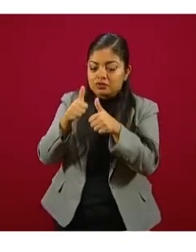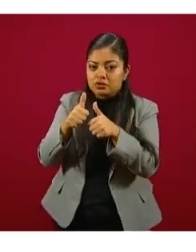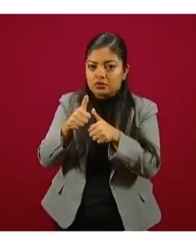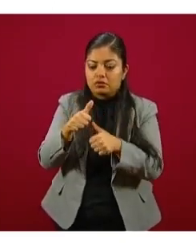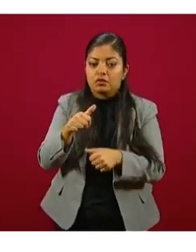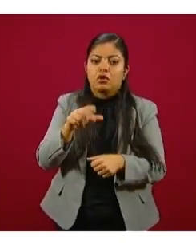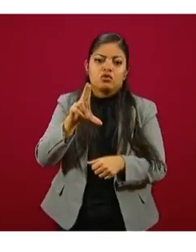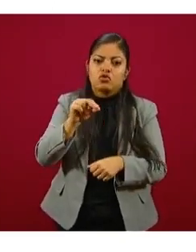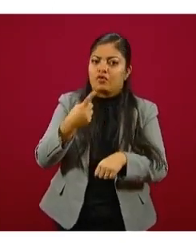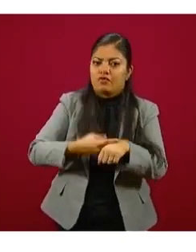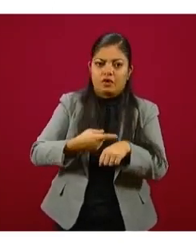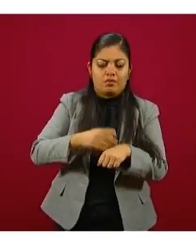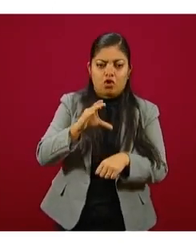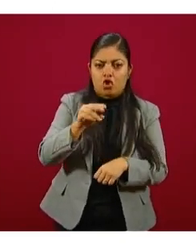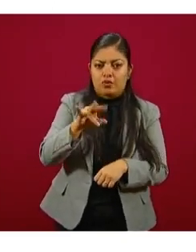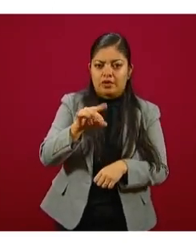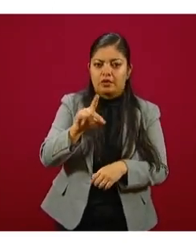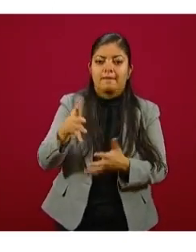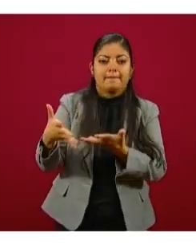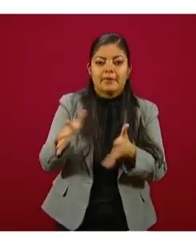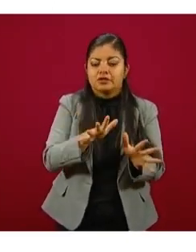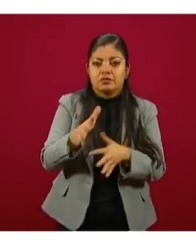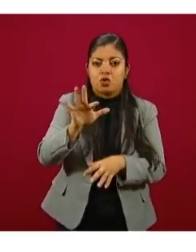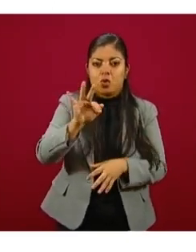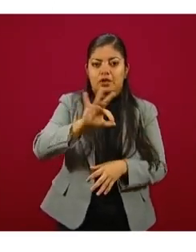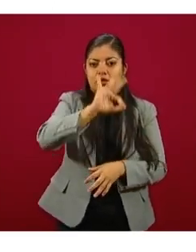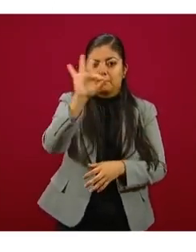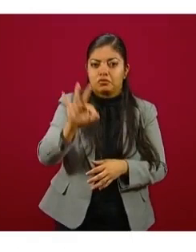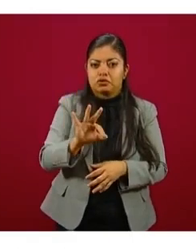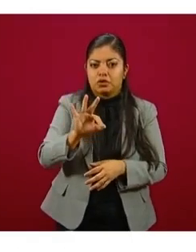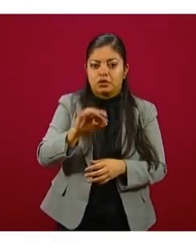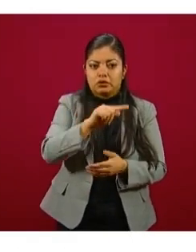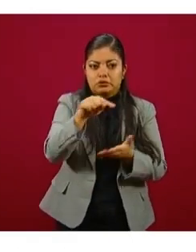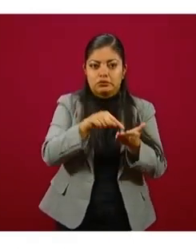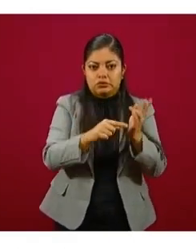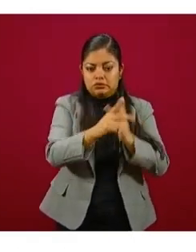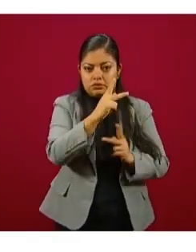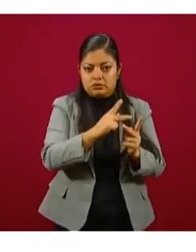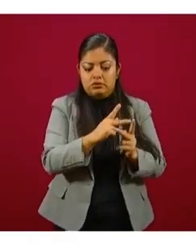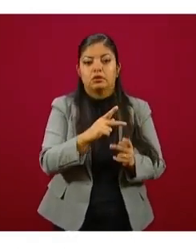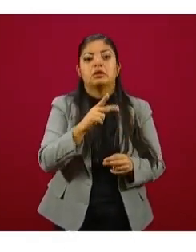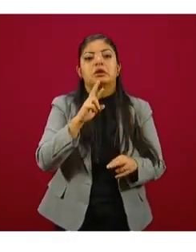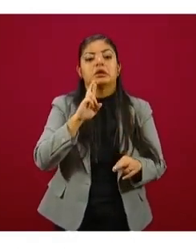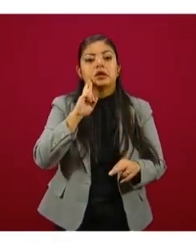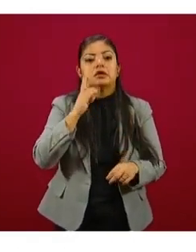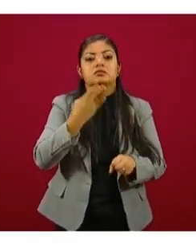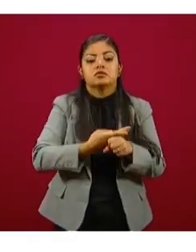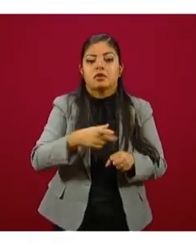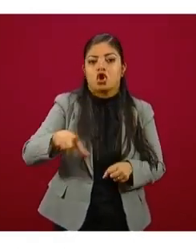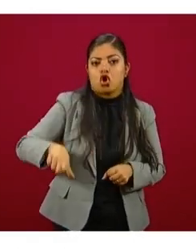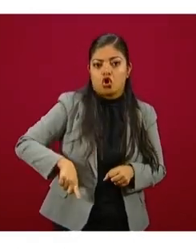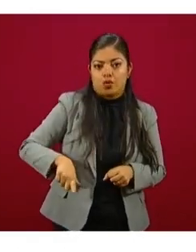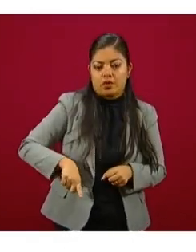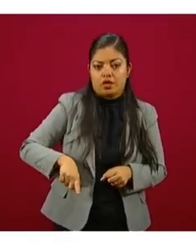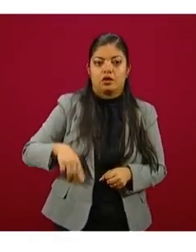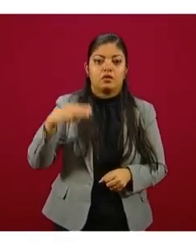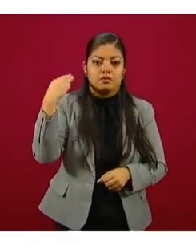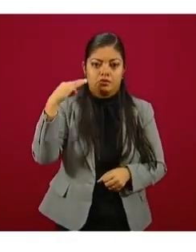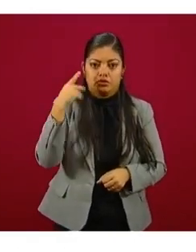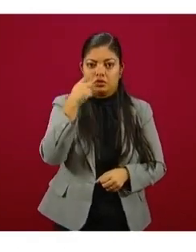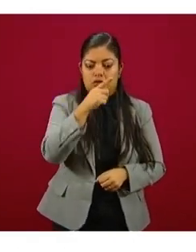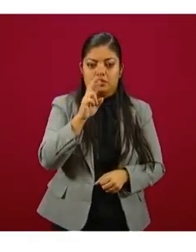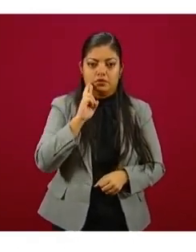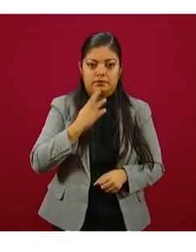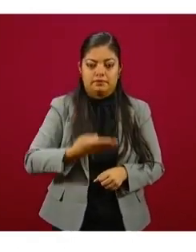COVID, utilizando aproximadamente el 40% de la infraestructura y el gobierno del estado de Michoacán es la autoridad sanitaria